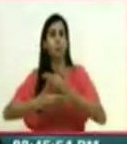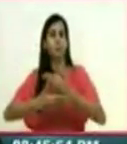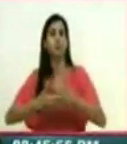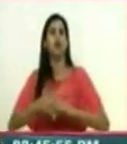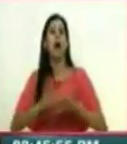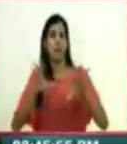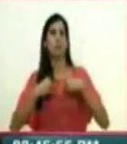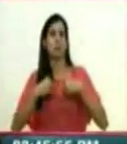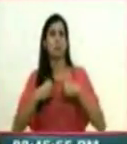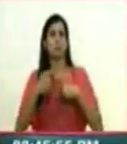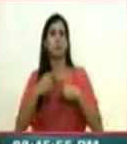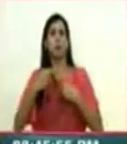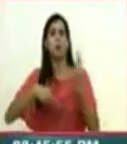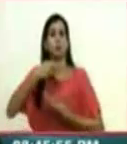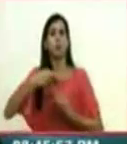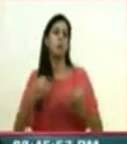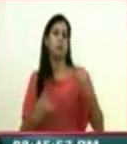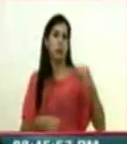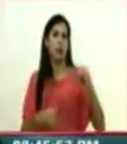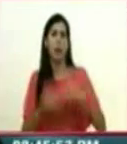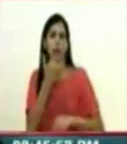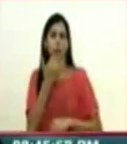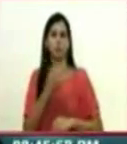español hacia la izquierda.